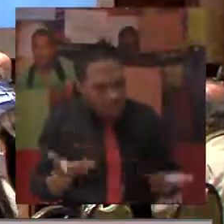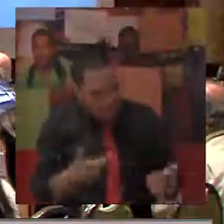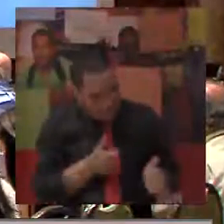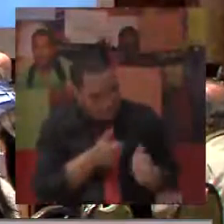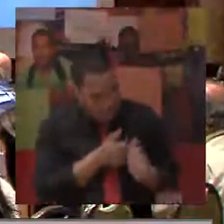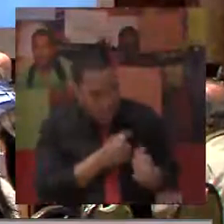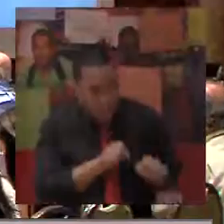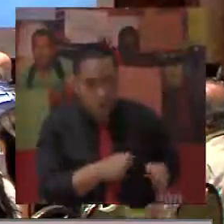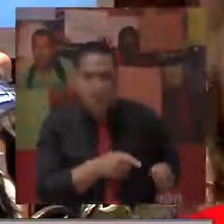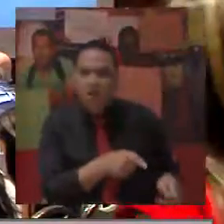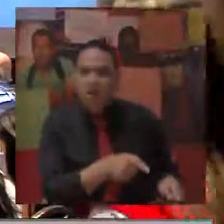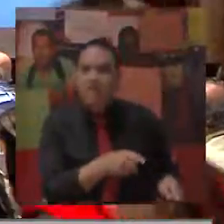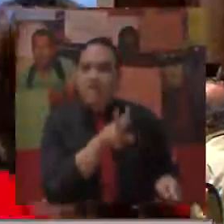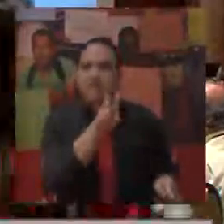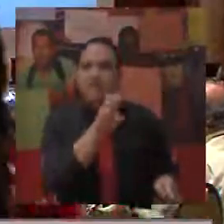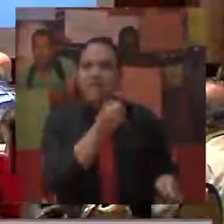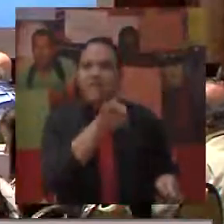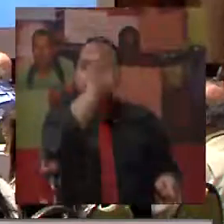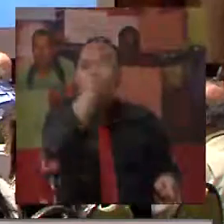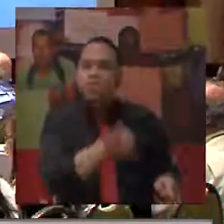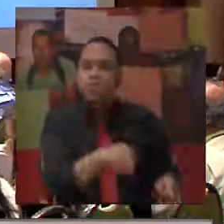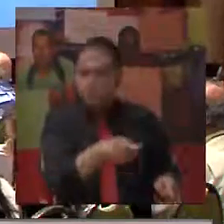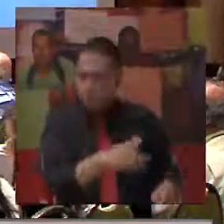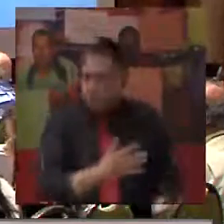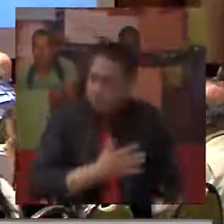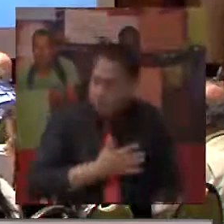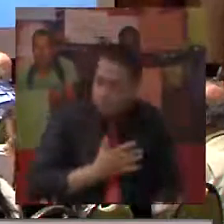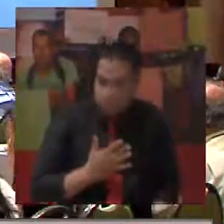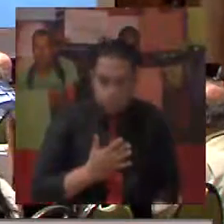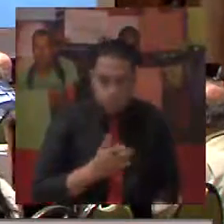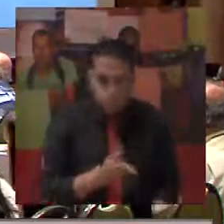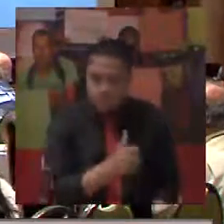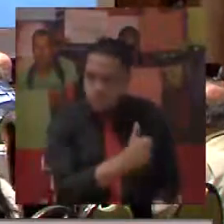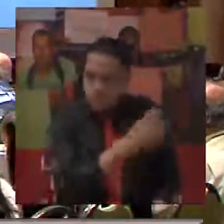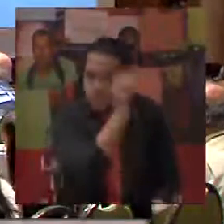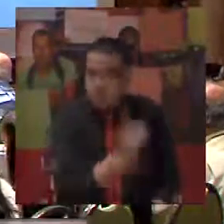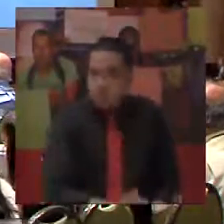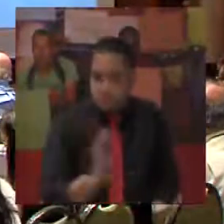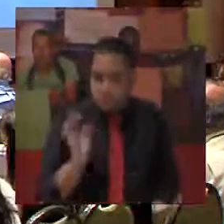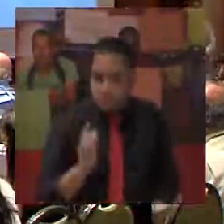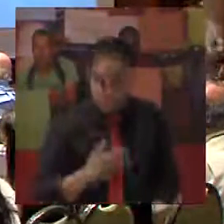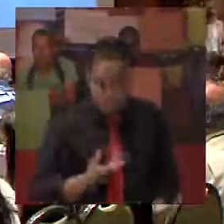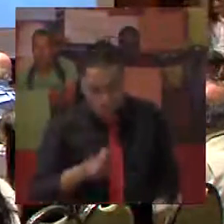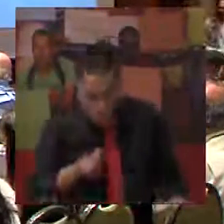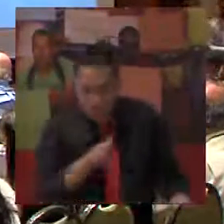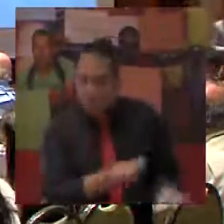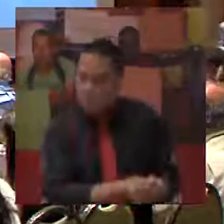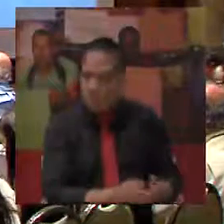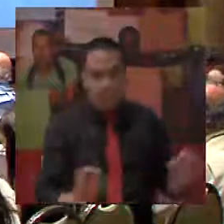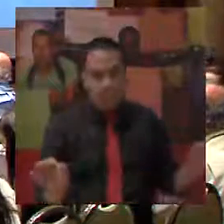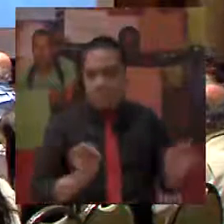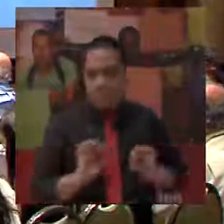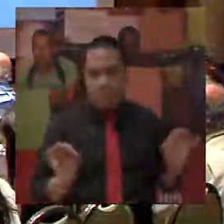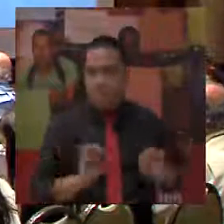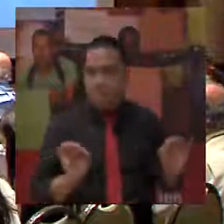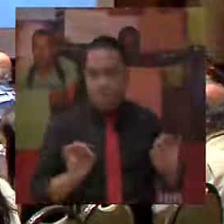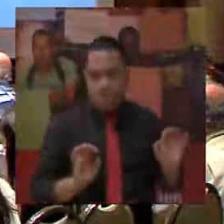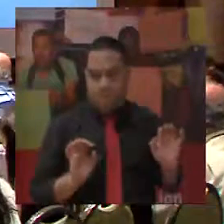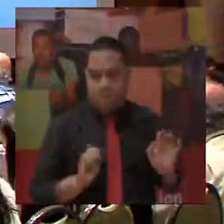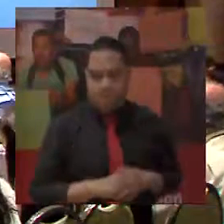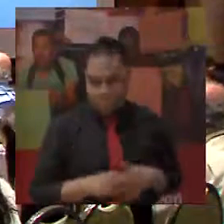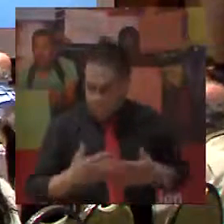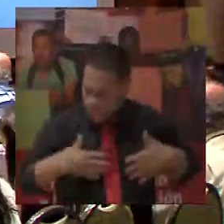del 70% lo hizo de manera voluntaria y sin recibir ni un solo peso de remuneración por venir a ninguna de